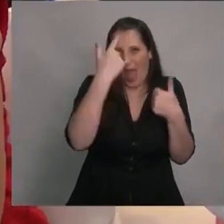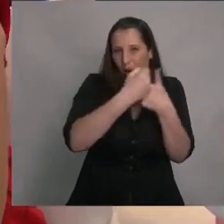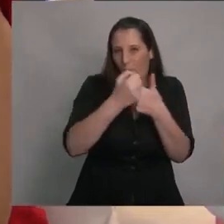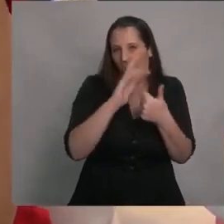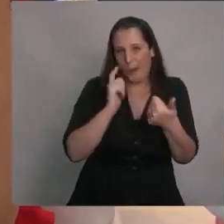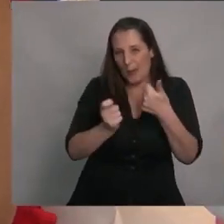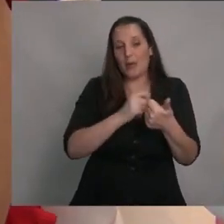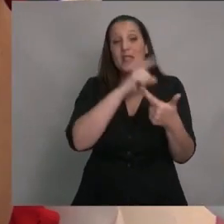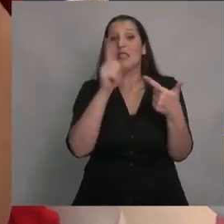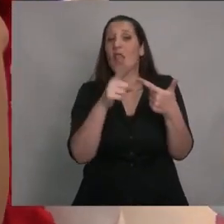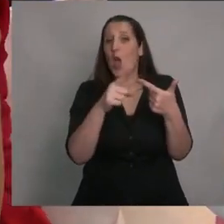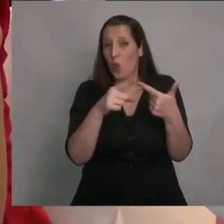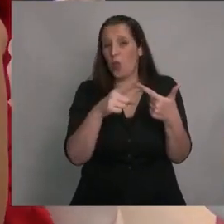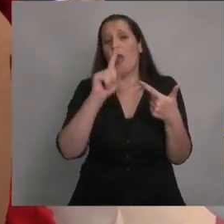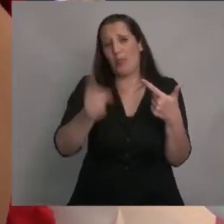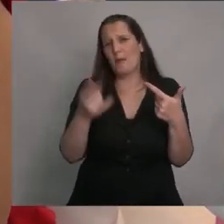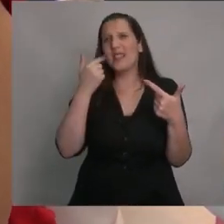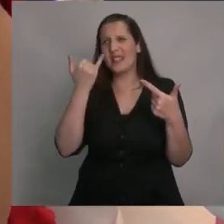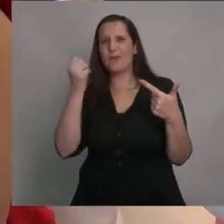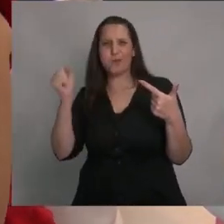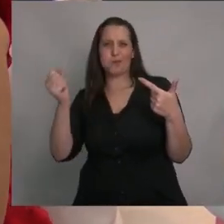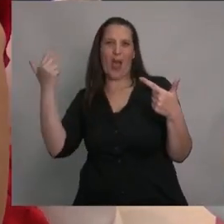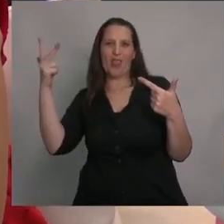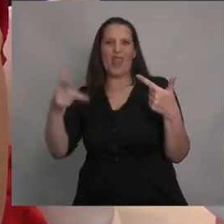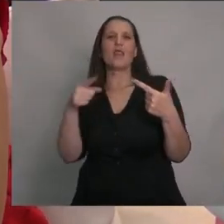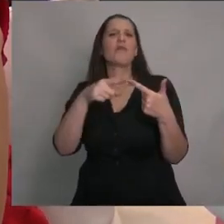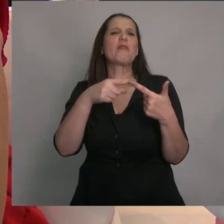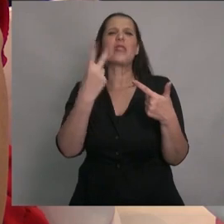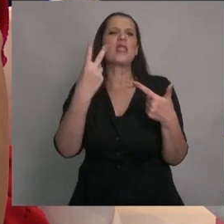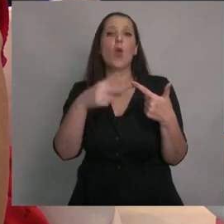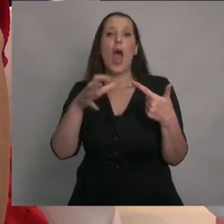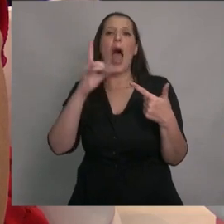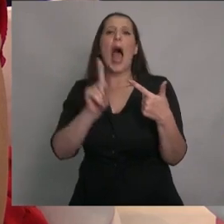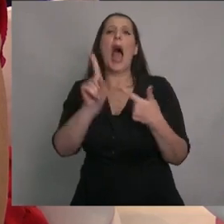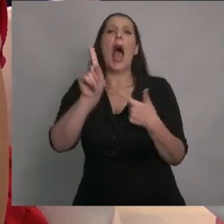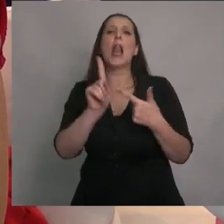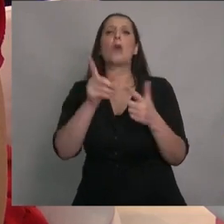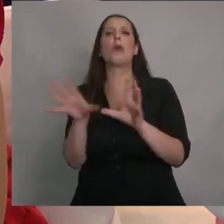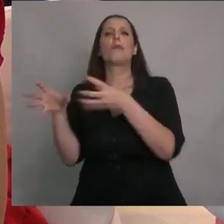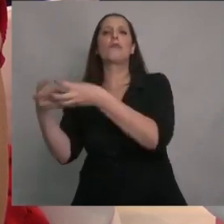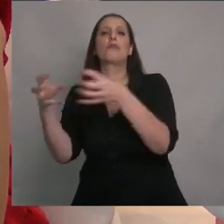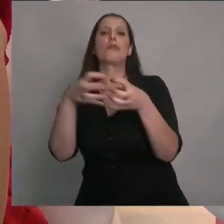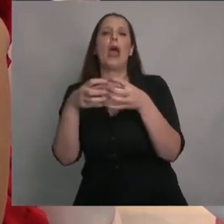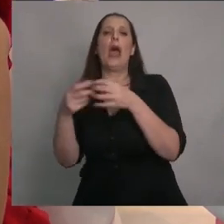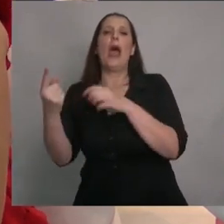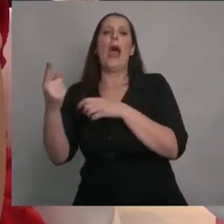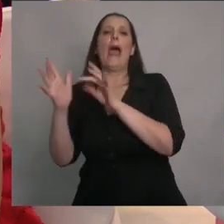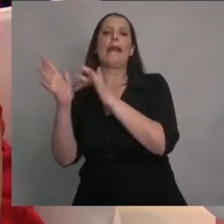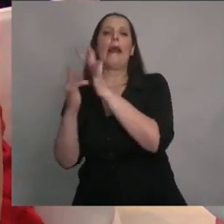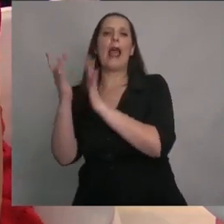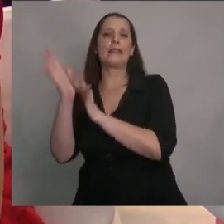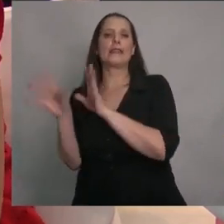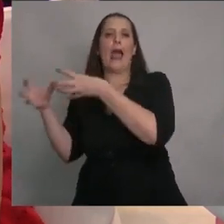segundo, naturalmente, ya fue mencionado aquí, los sectores fundamentalistas de las iglesias. Coloco